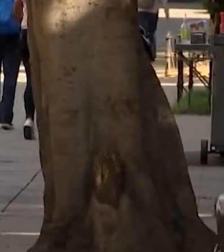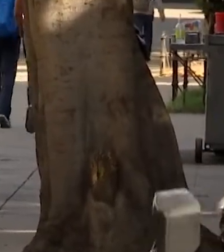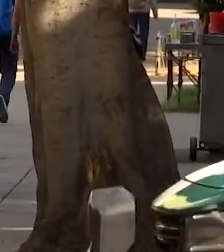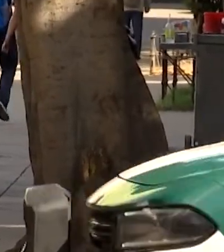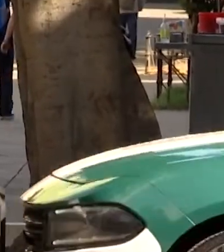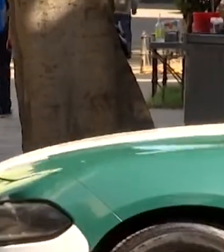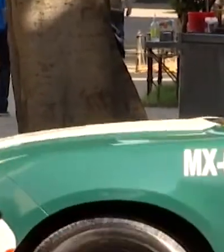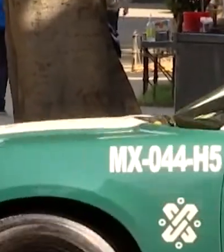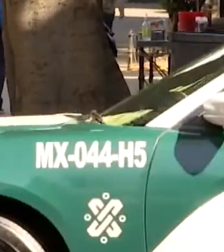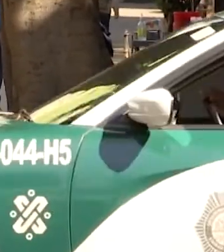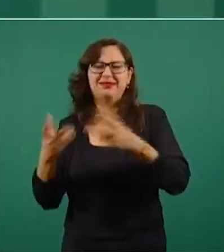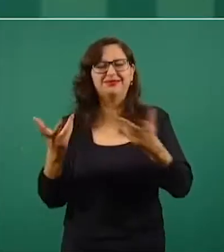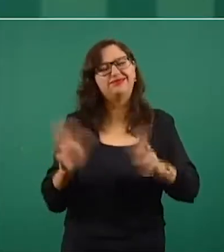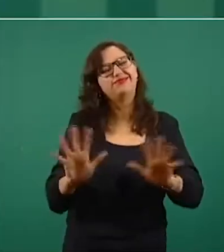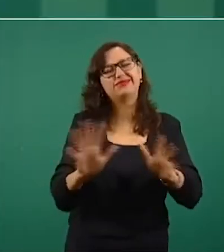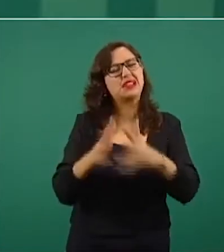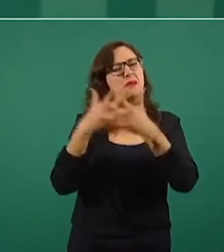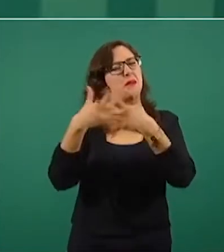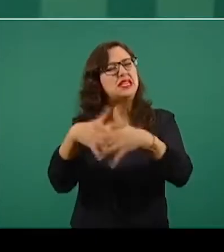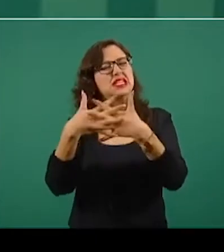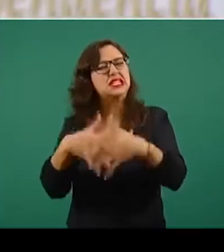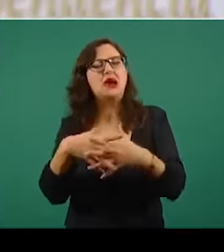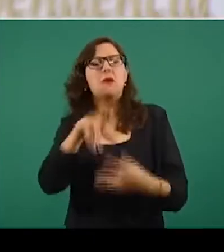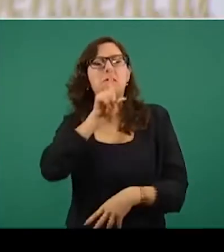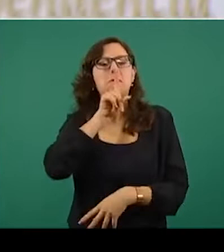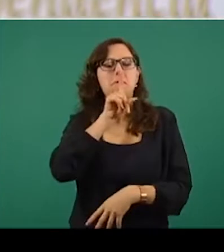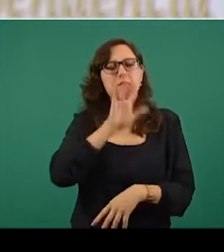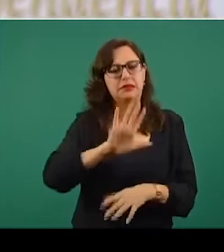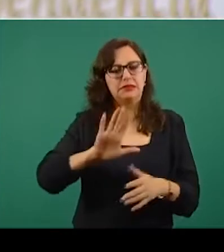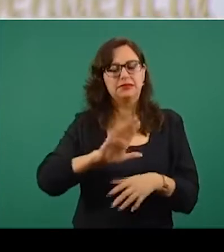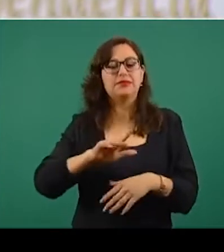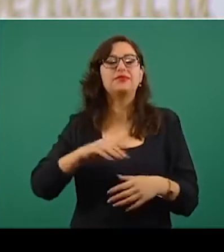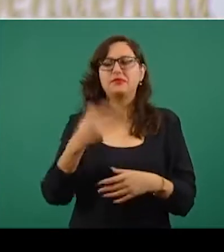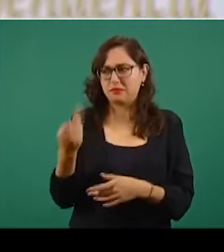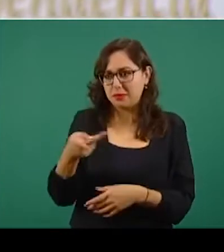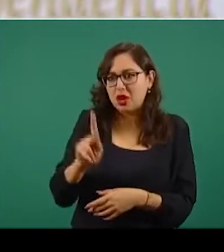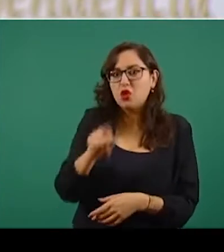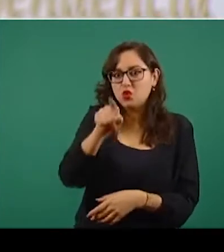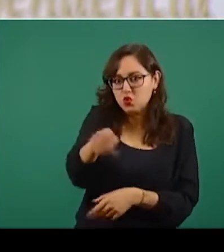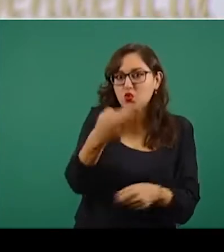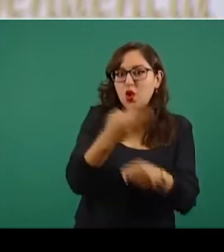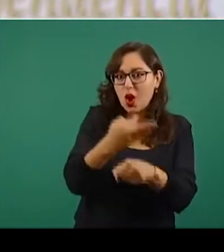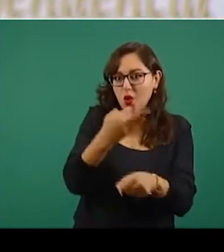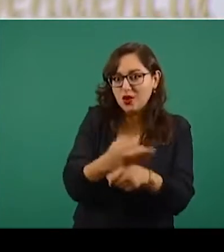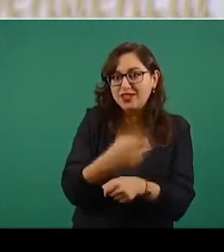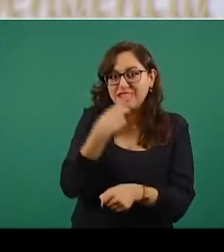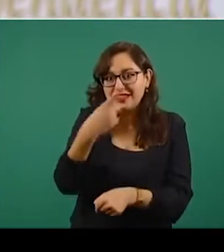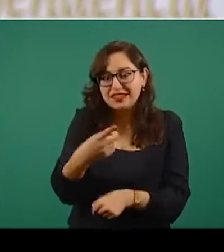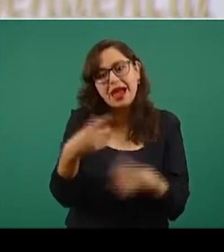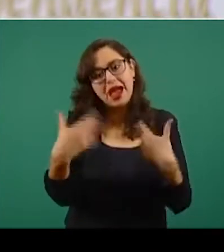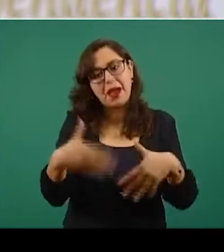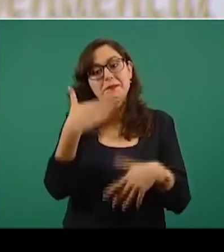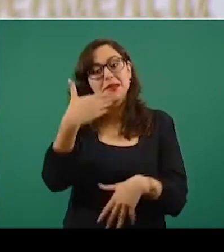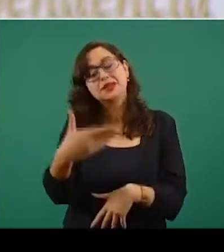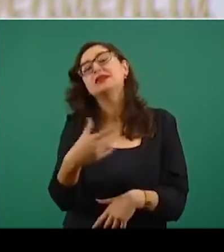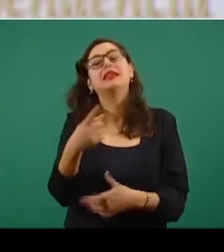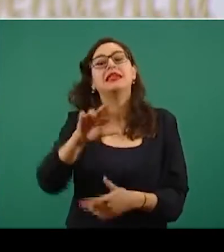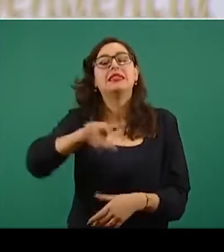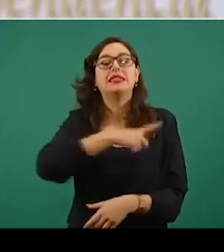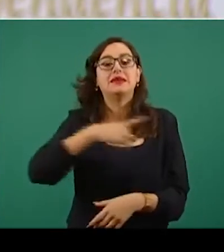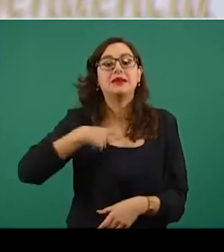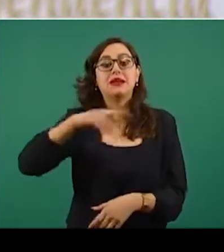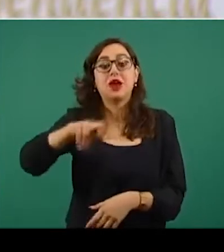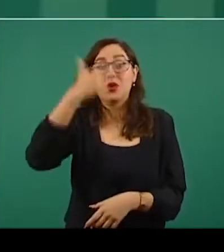administración. Recordarán ustedes que el año pasado también escalamos cinco puntos, cinco